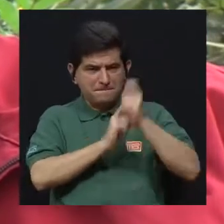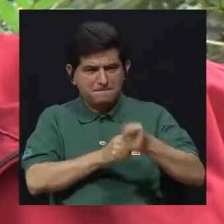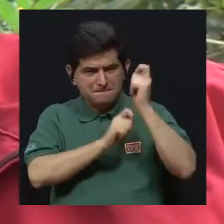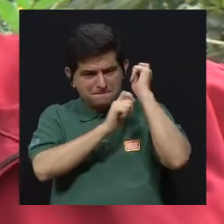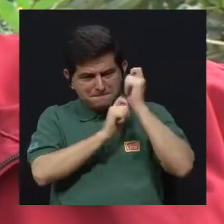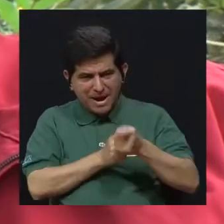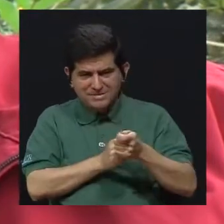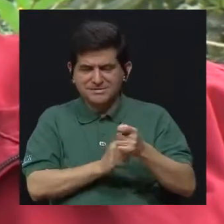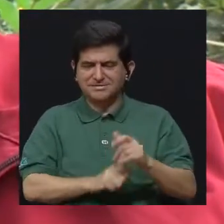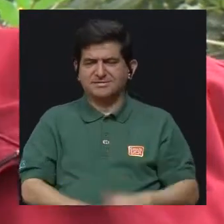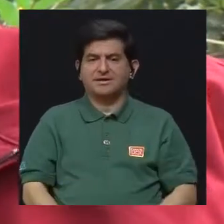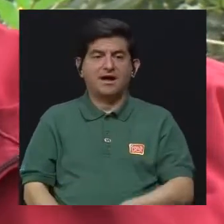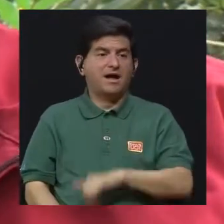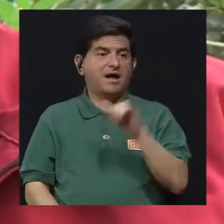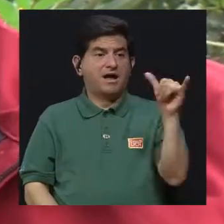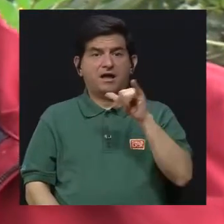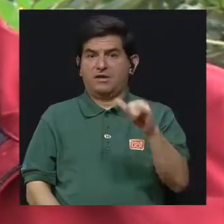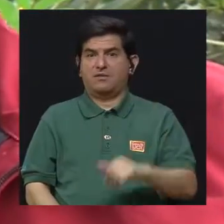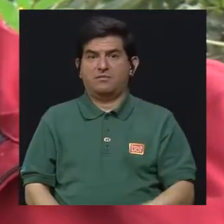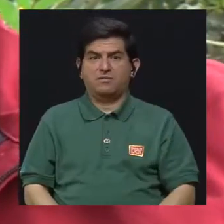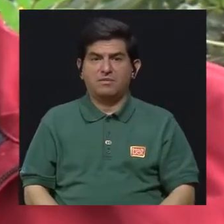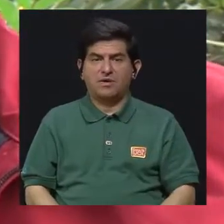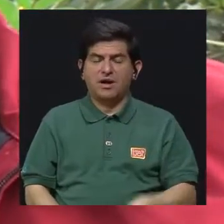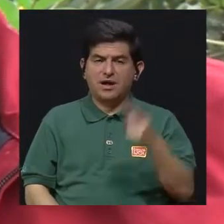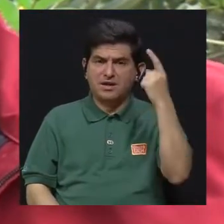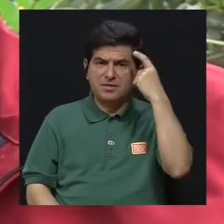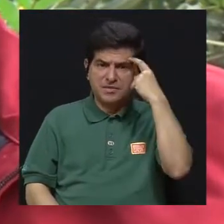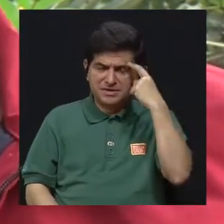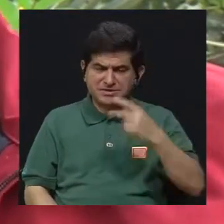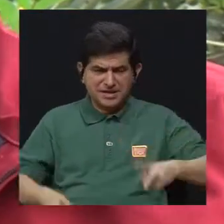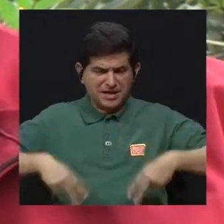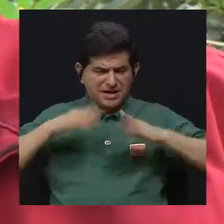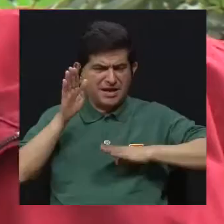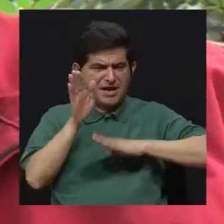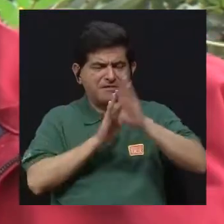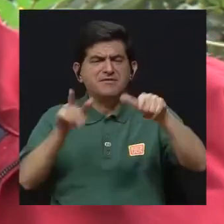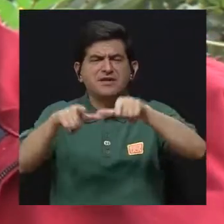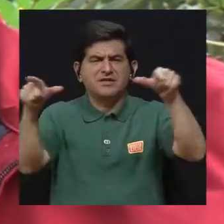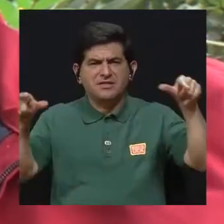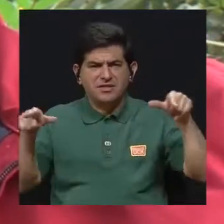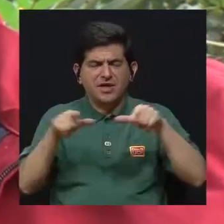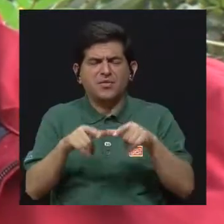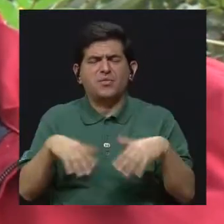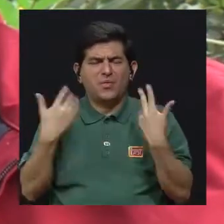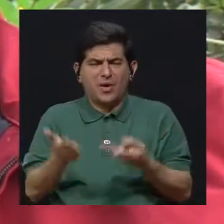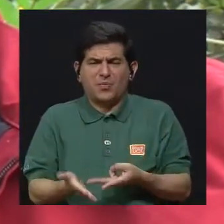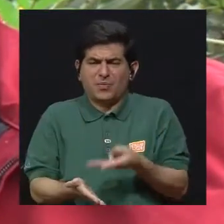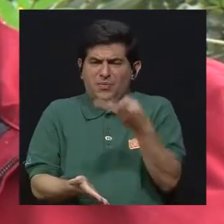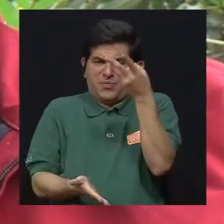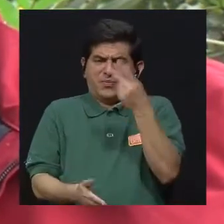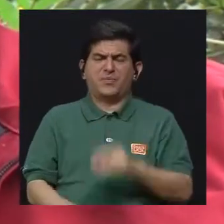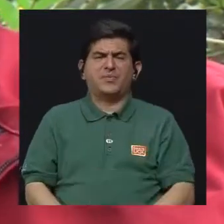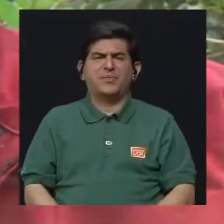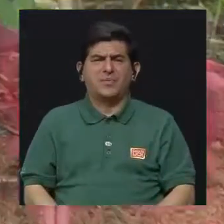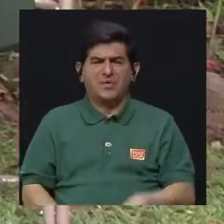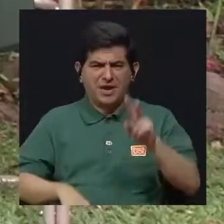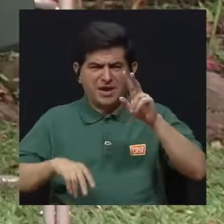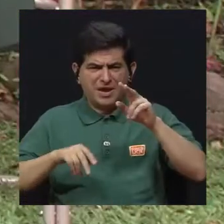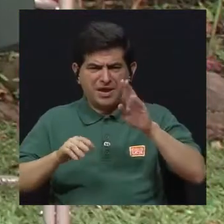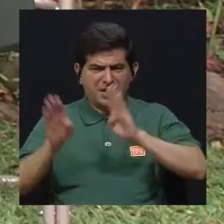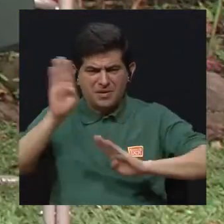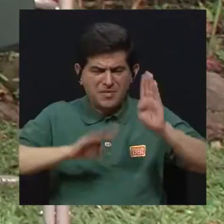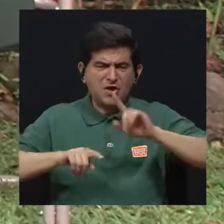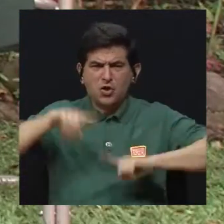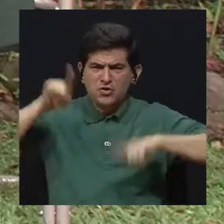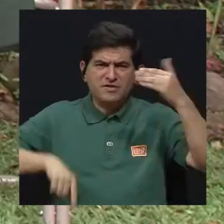pesca y también dejar que la vida se desarrolle en una zona tan rica y biodiversa como